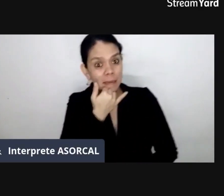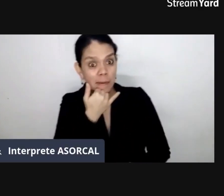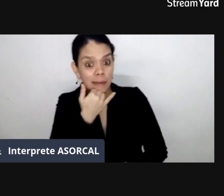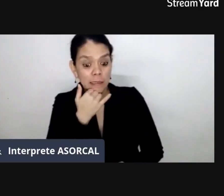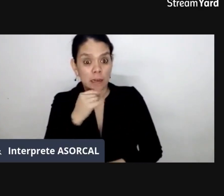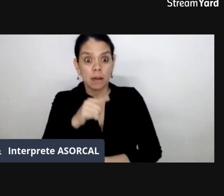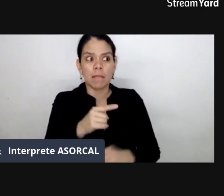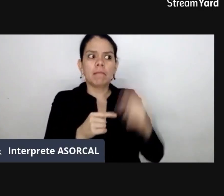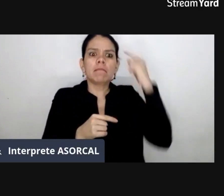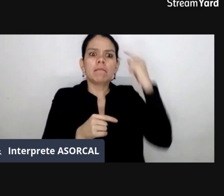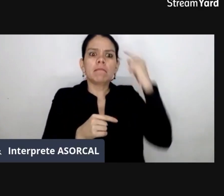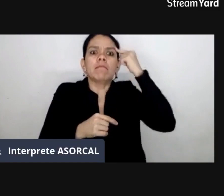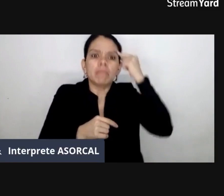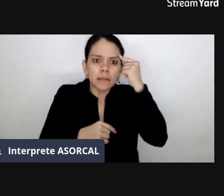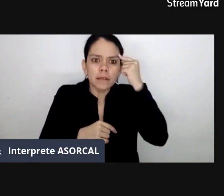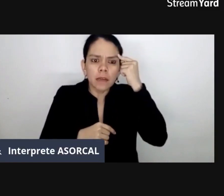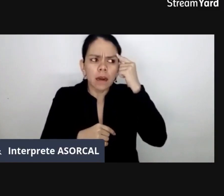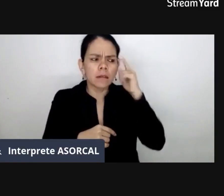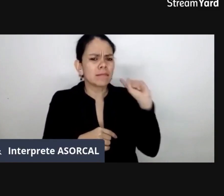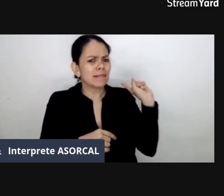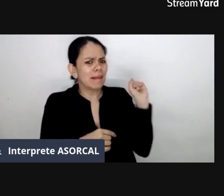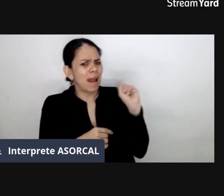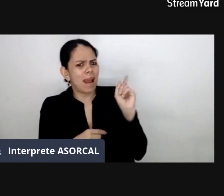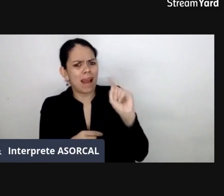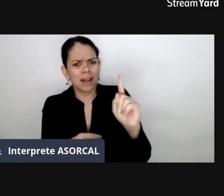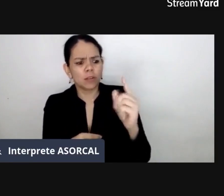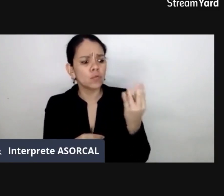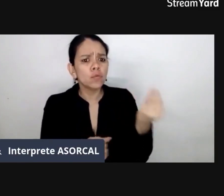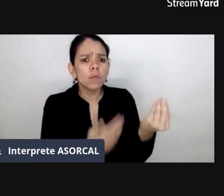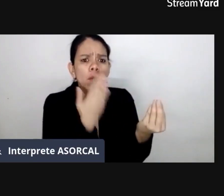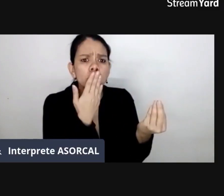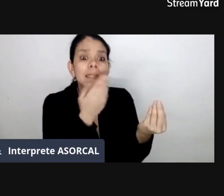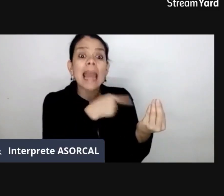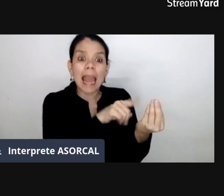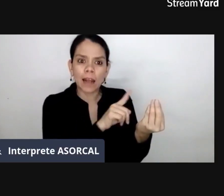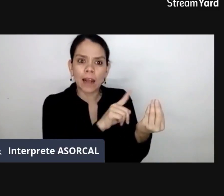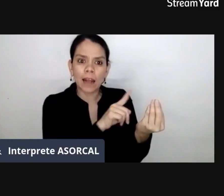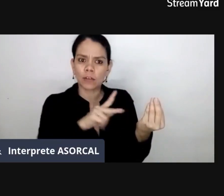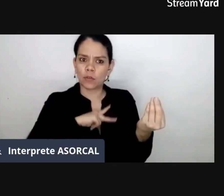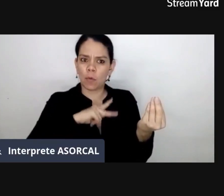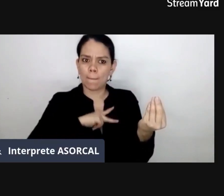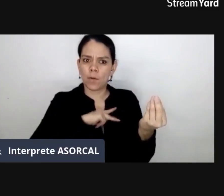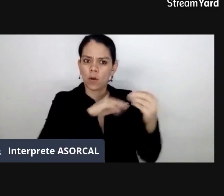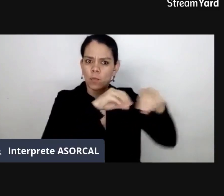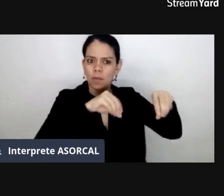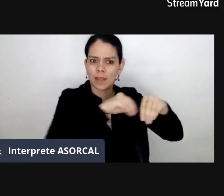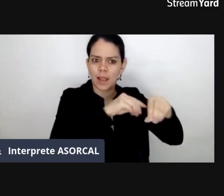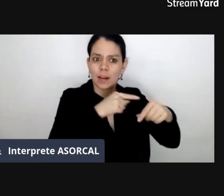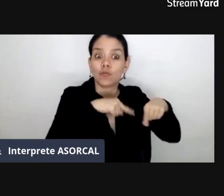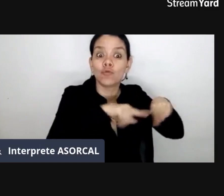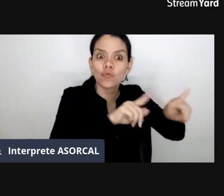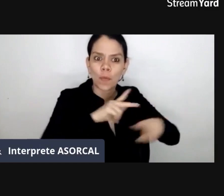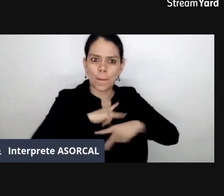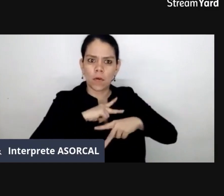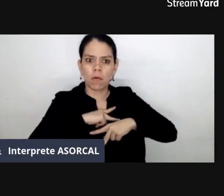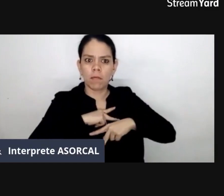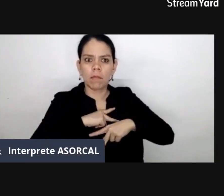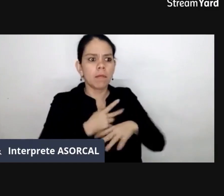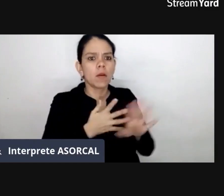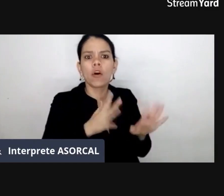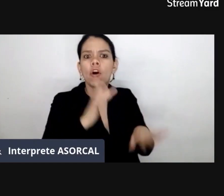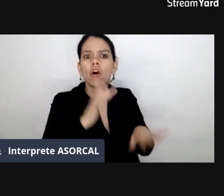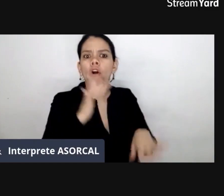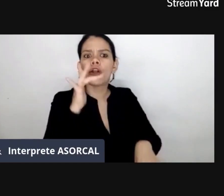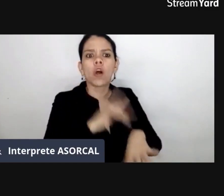tierras, al llegar a fines del siglo XIX, tuvieron que entregarlas al Estado porque